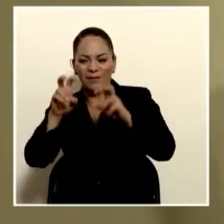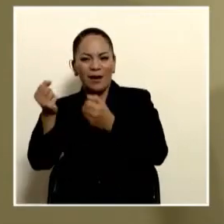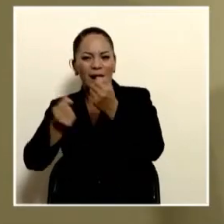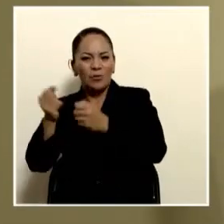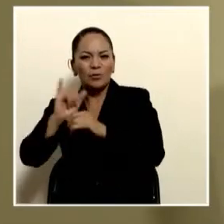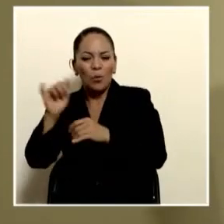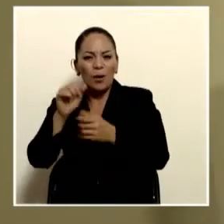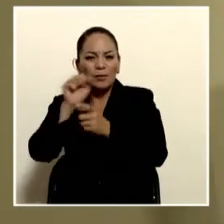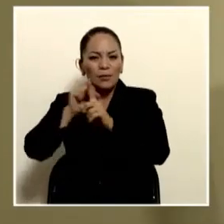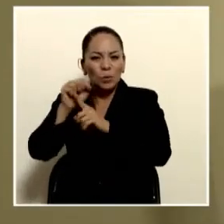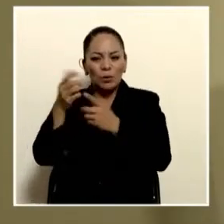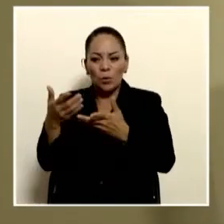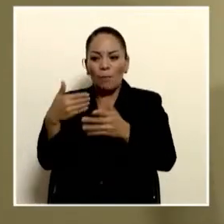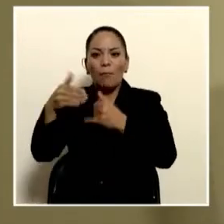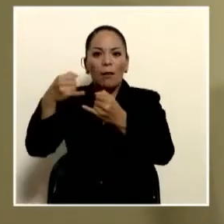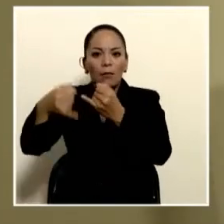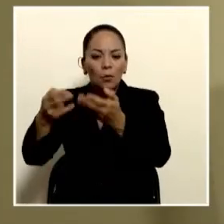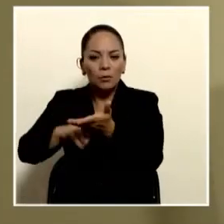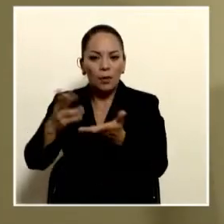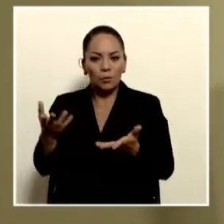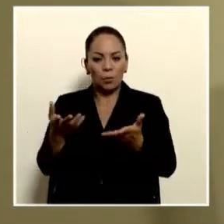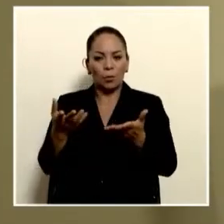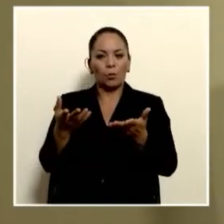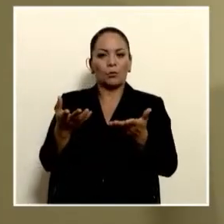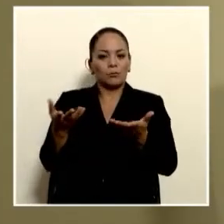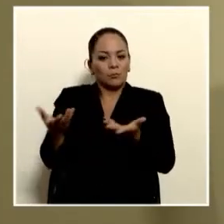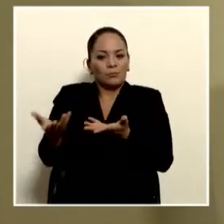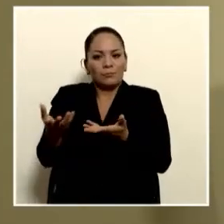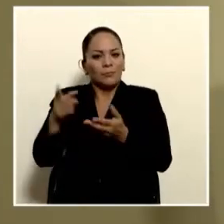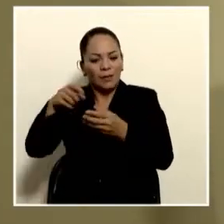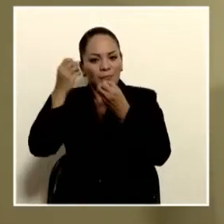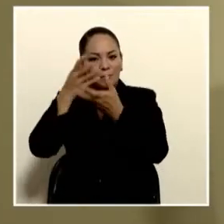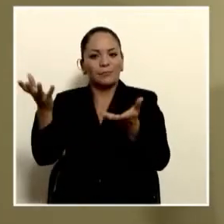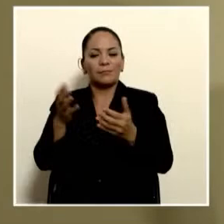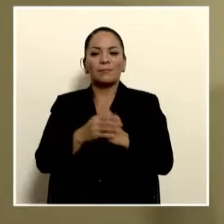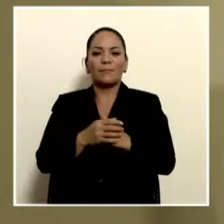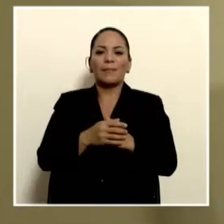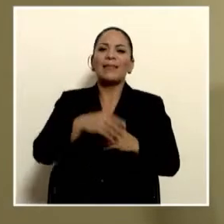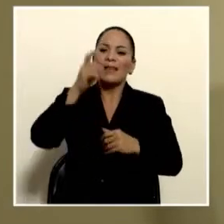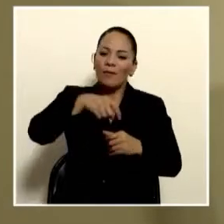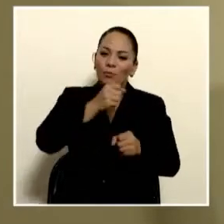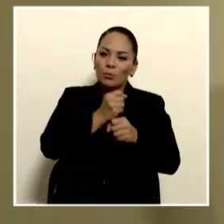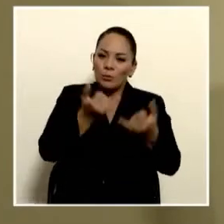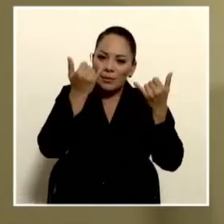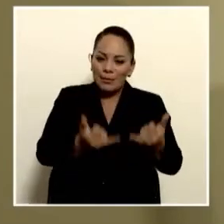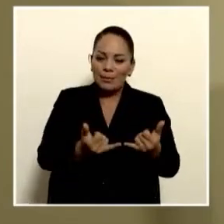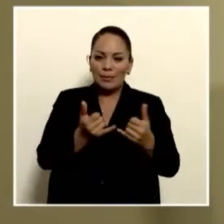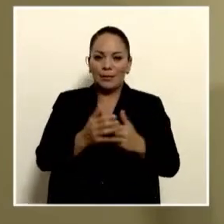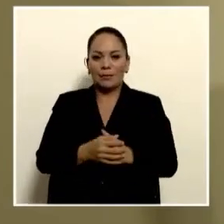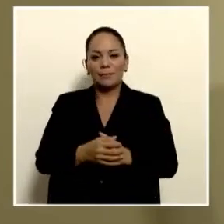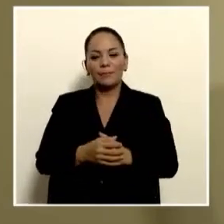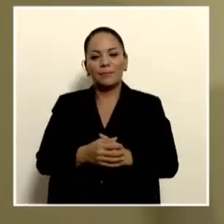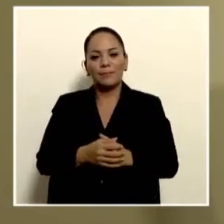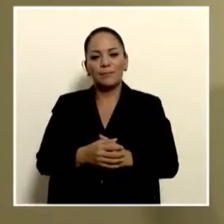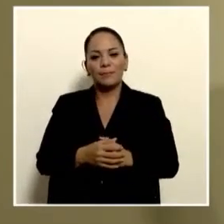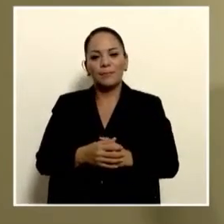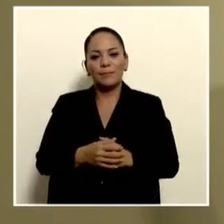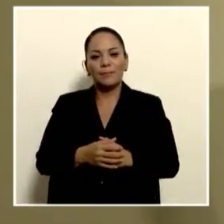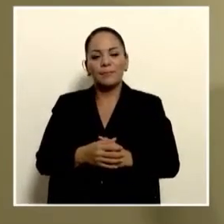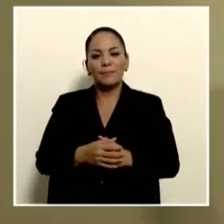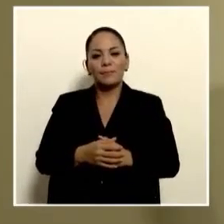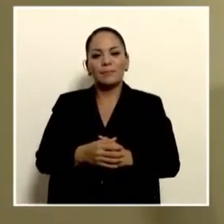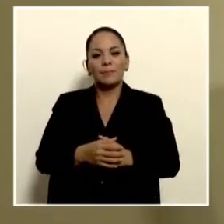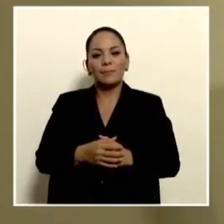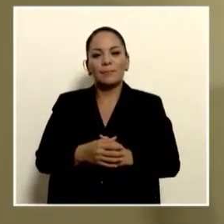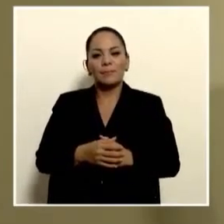Entonces, sí, hay que hacer esto ya, y que el hecho de que haya alguien que